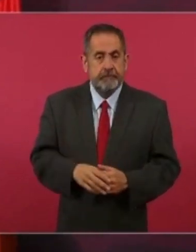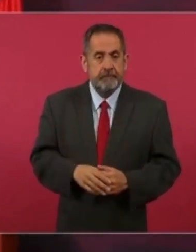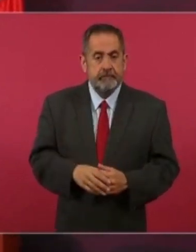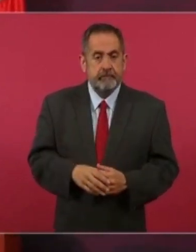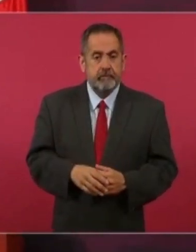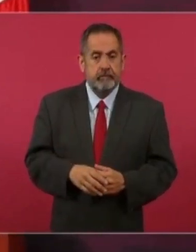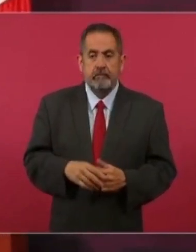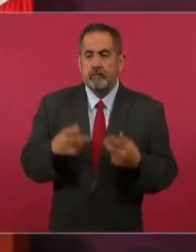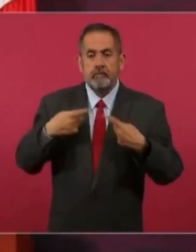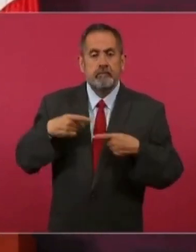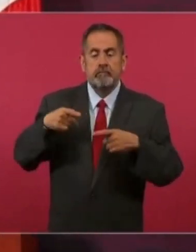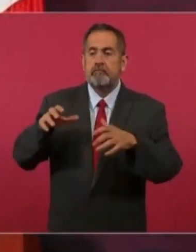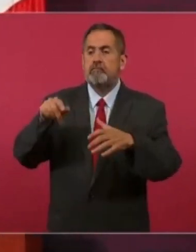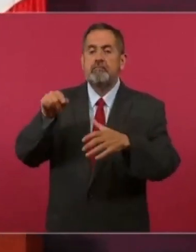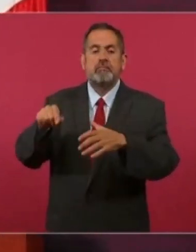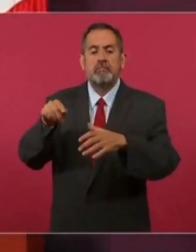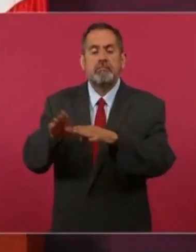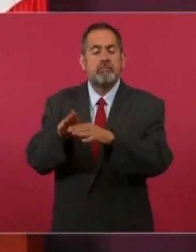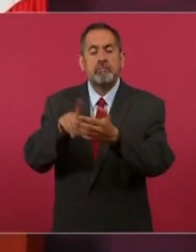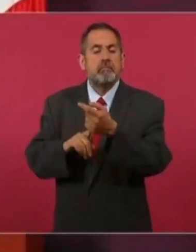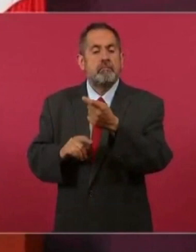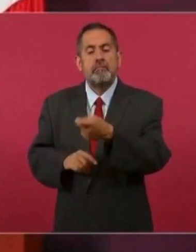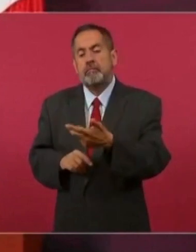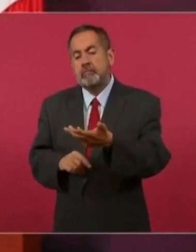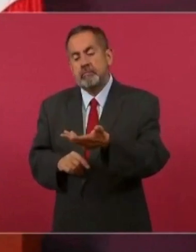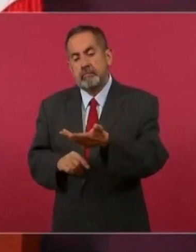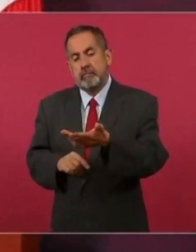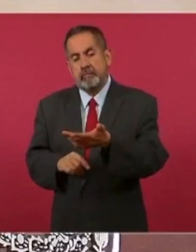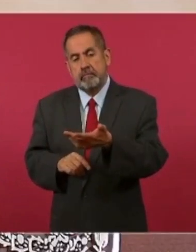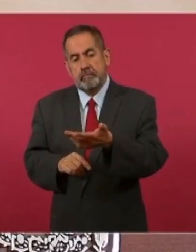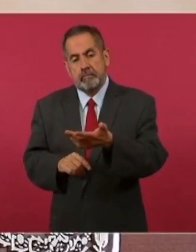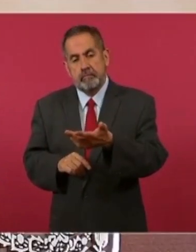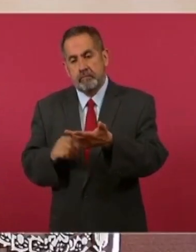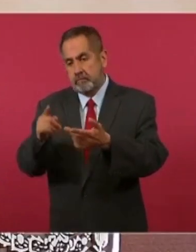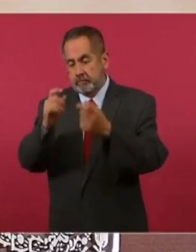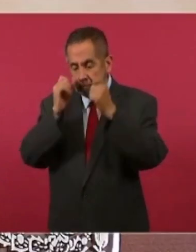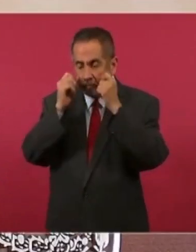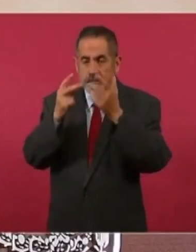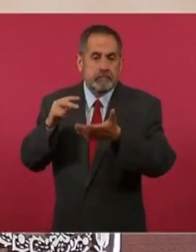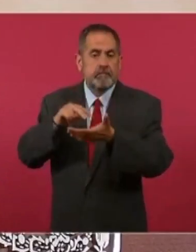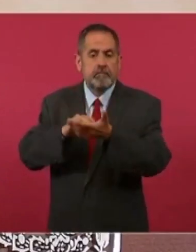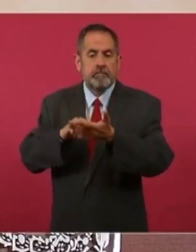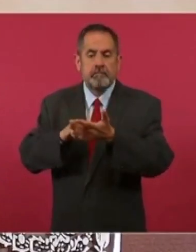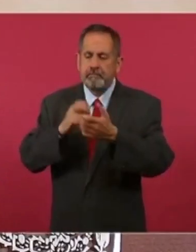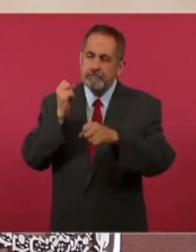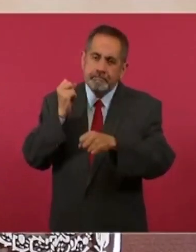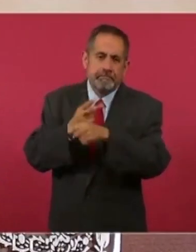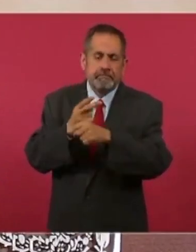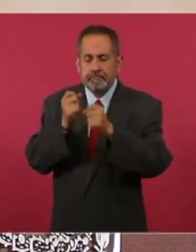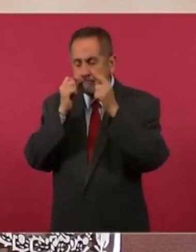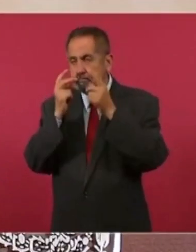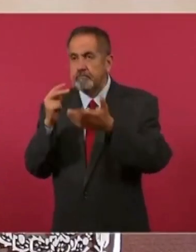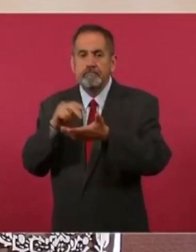es gente que se levanta muy temprano